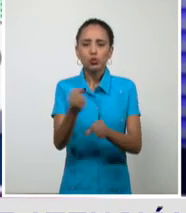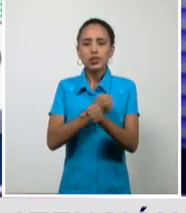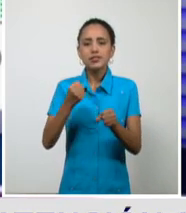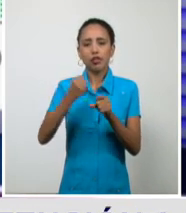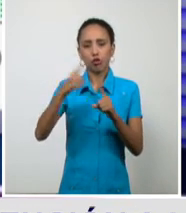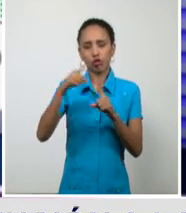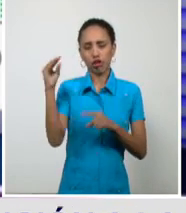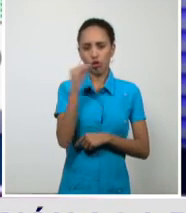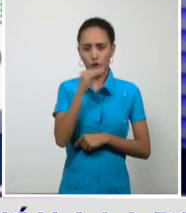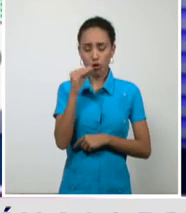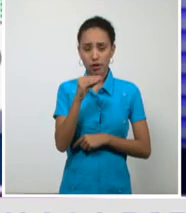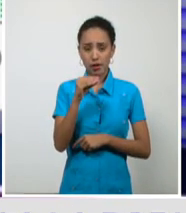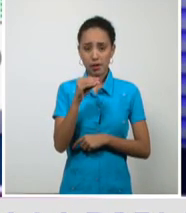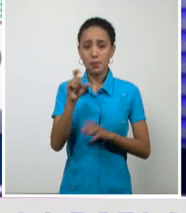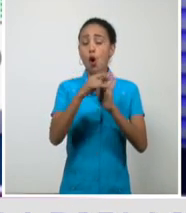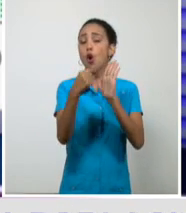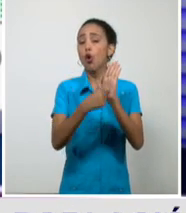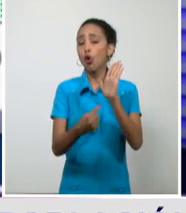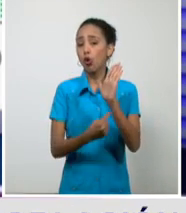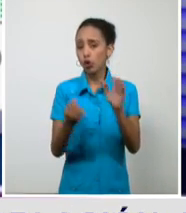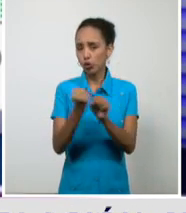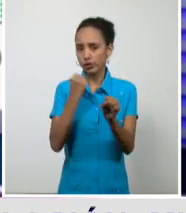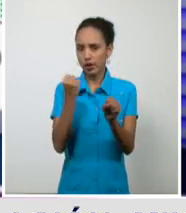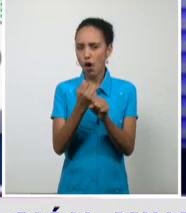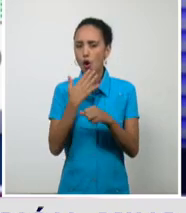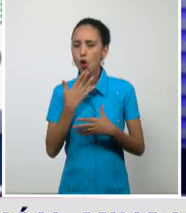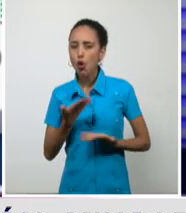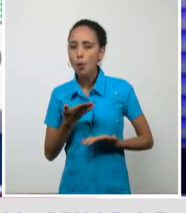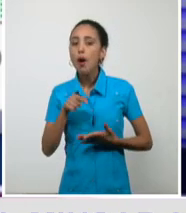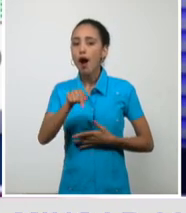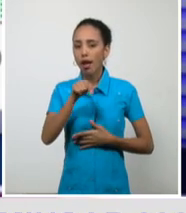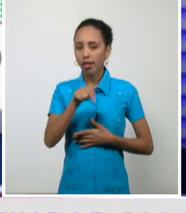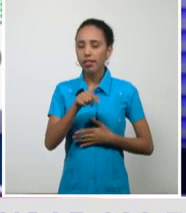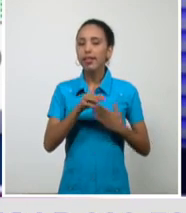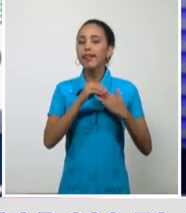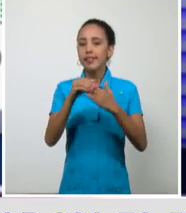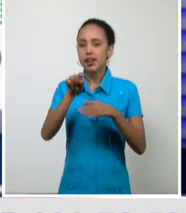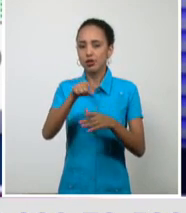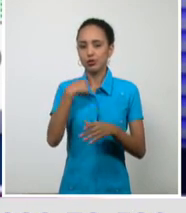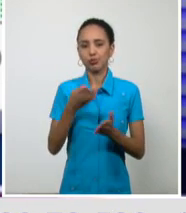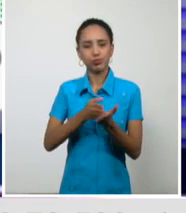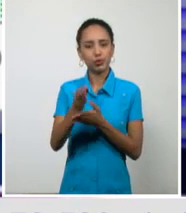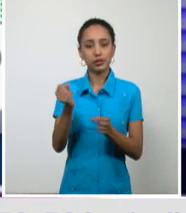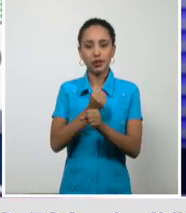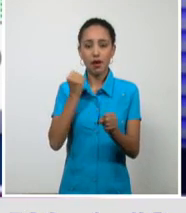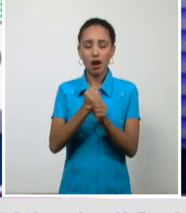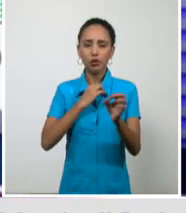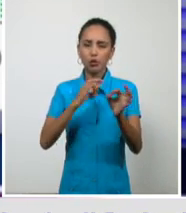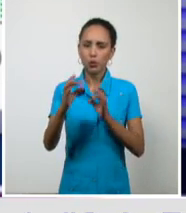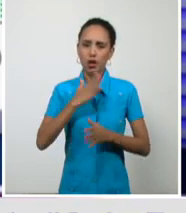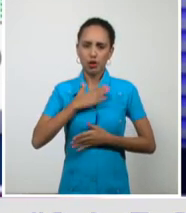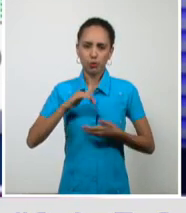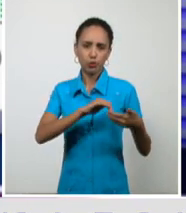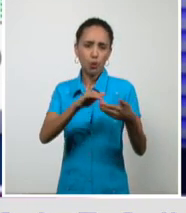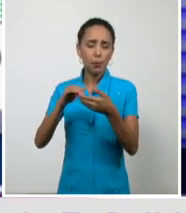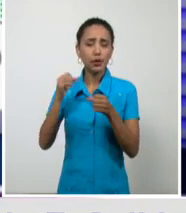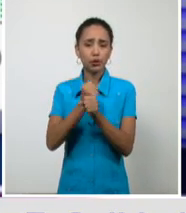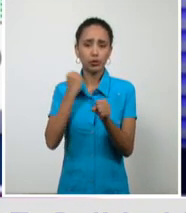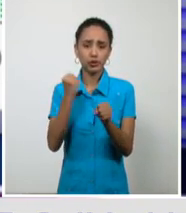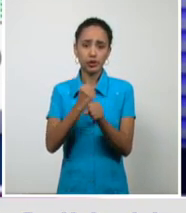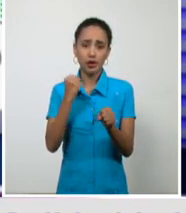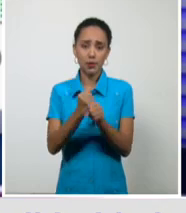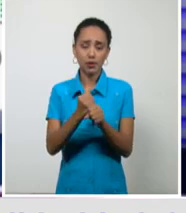el Código del Trabajo para seguir trabajando y garantizar la seguridad de nuestros compañeros, no convirtiendo también en un factor